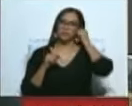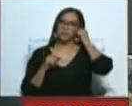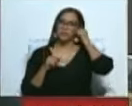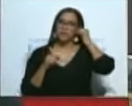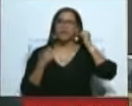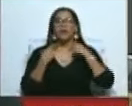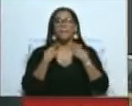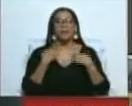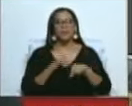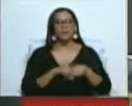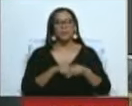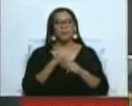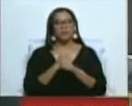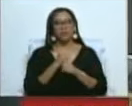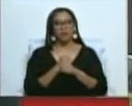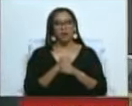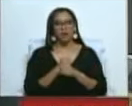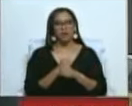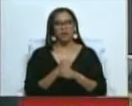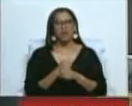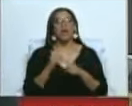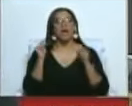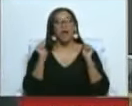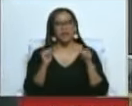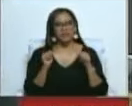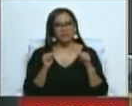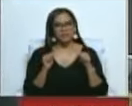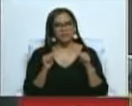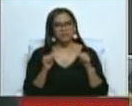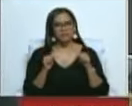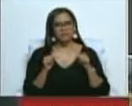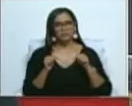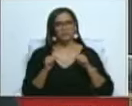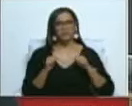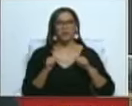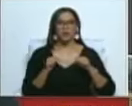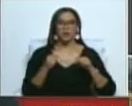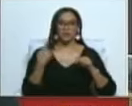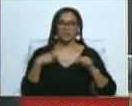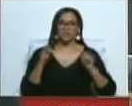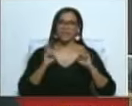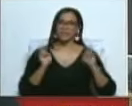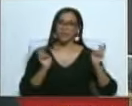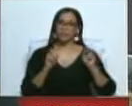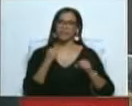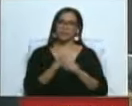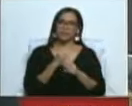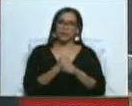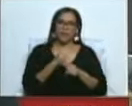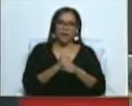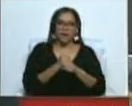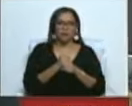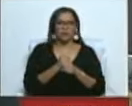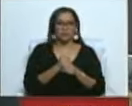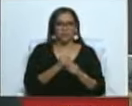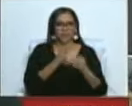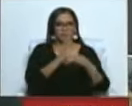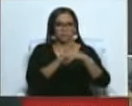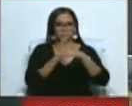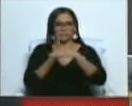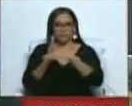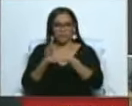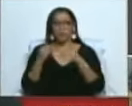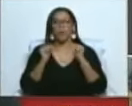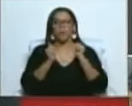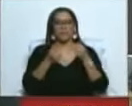pérdida de tiempo y de trabajo, ¿eh? Entonces, ahí es donde los que manejan el tema tienen que trabajarlo y seccionarlo y entonces comenzar los